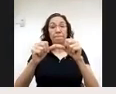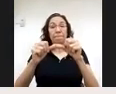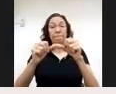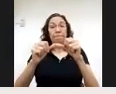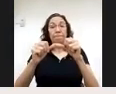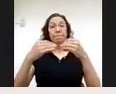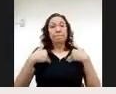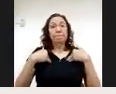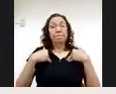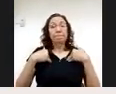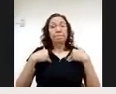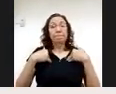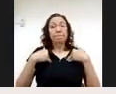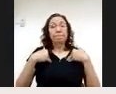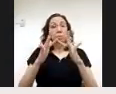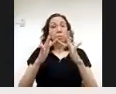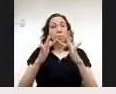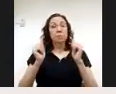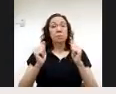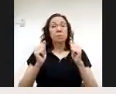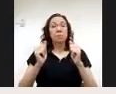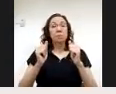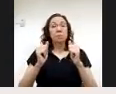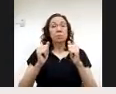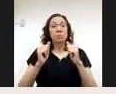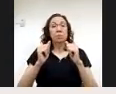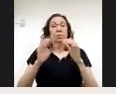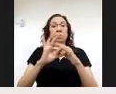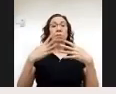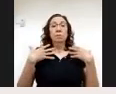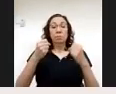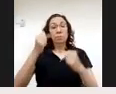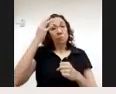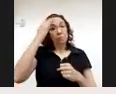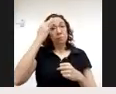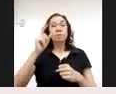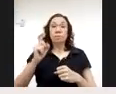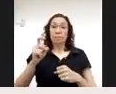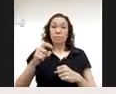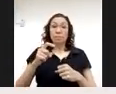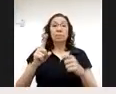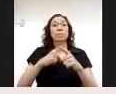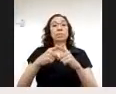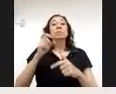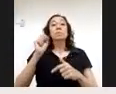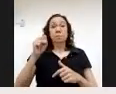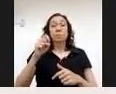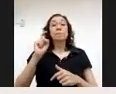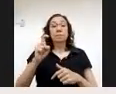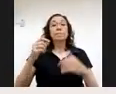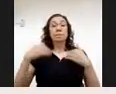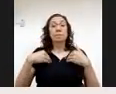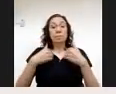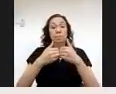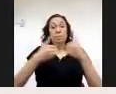nuestro contacto desde el punto de vista de salud mental, es necesario. Entonces sí debe haber un distanciamiento